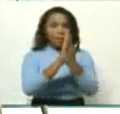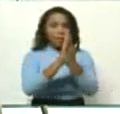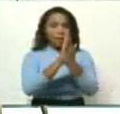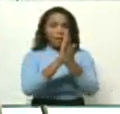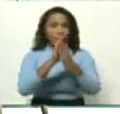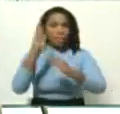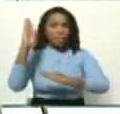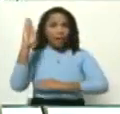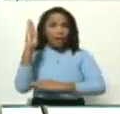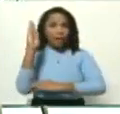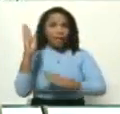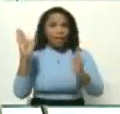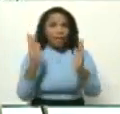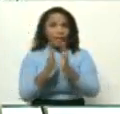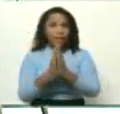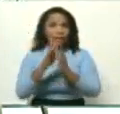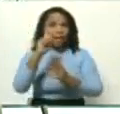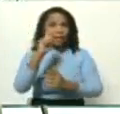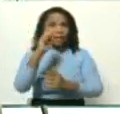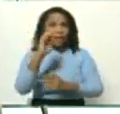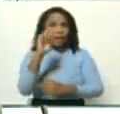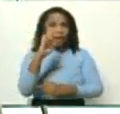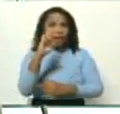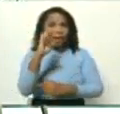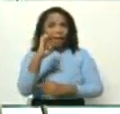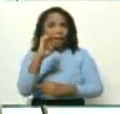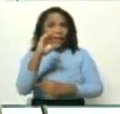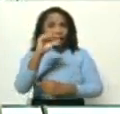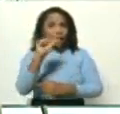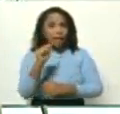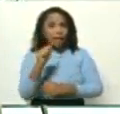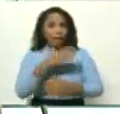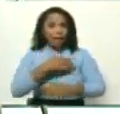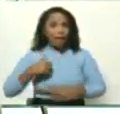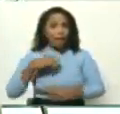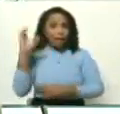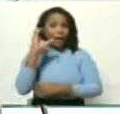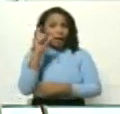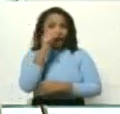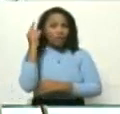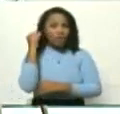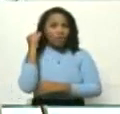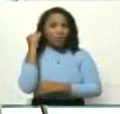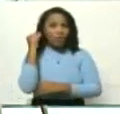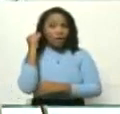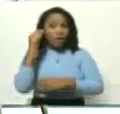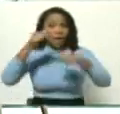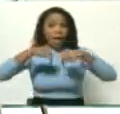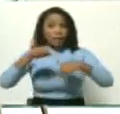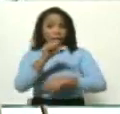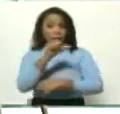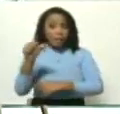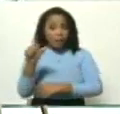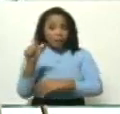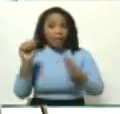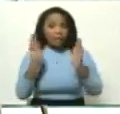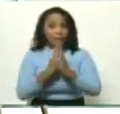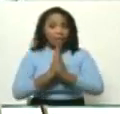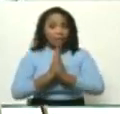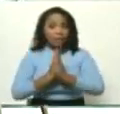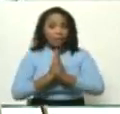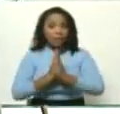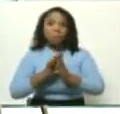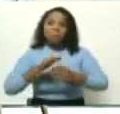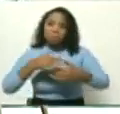la Iglesia Santa Teresa, muy querida por los caraqueños y caraqueñas, y que en esta Semana Santa,